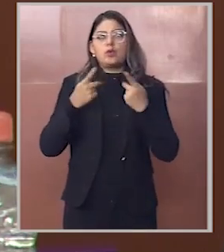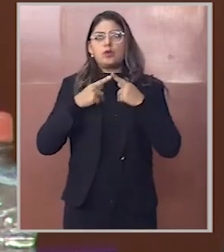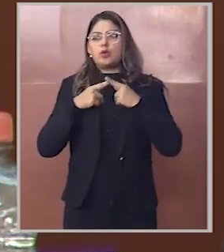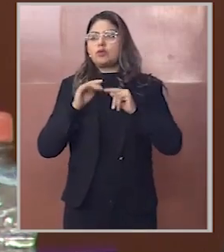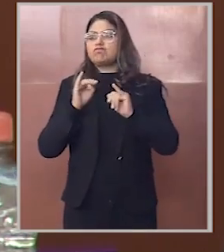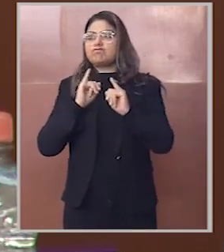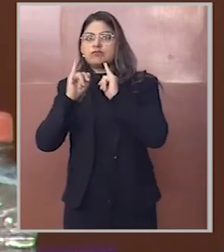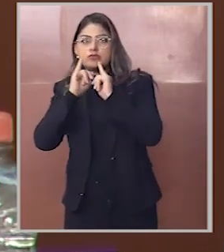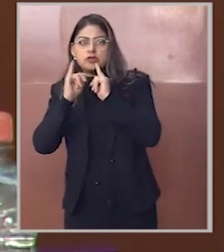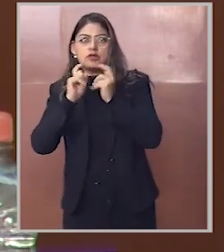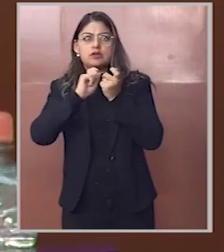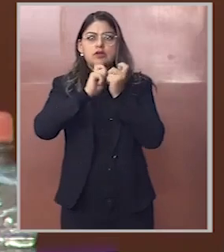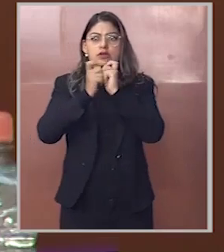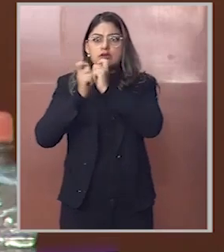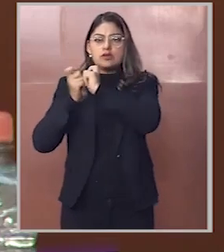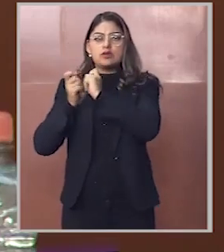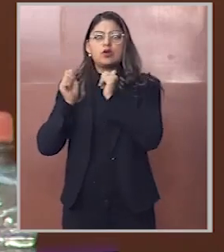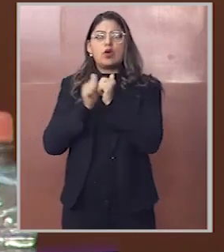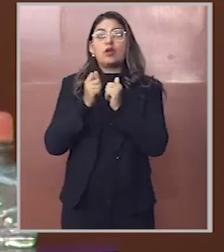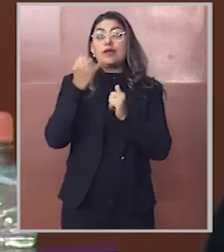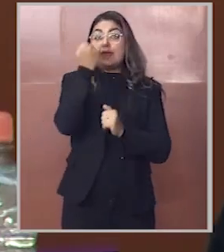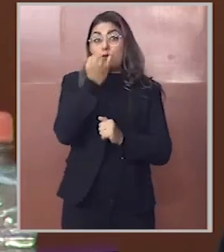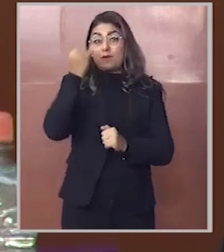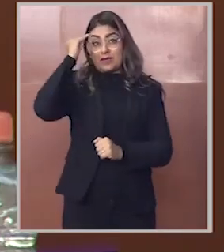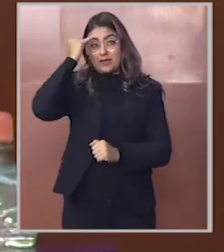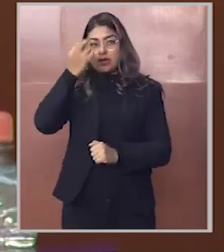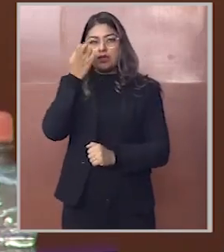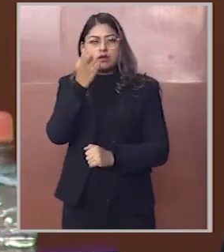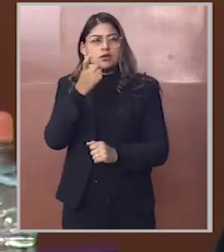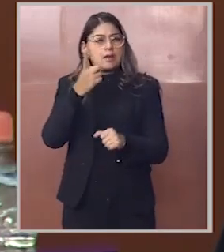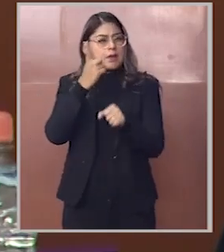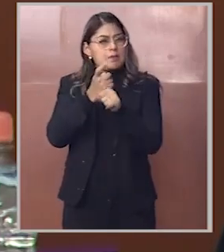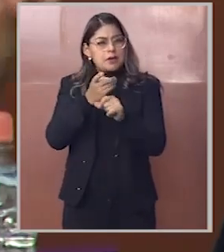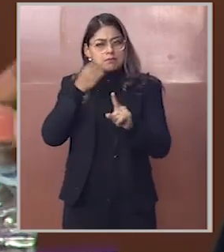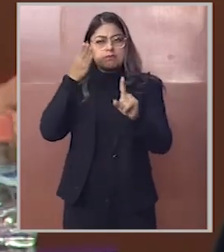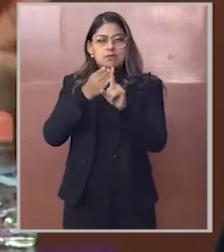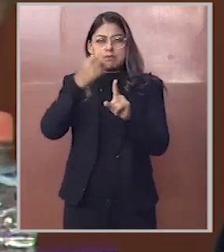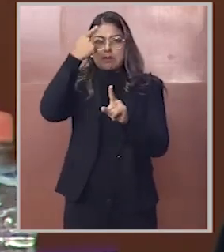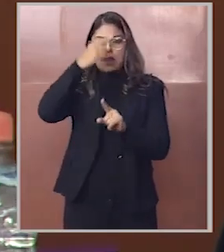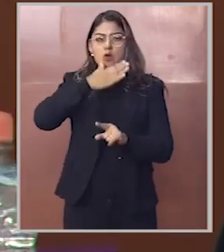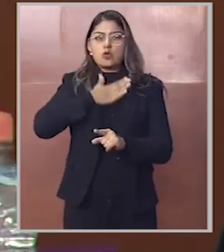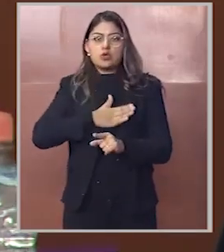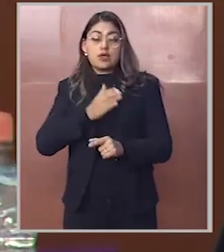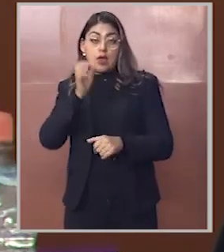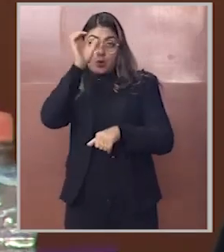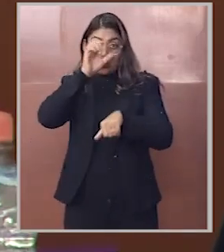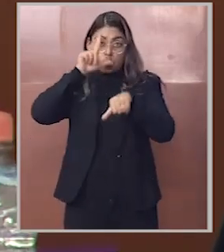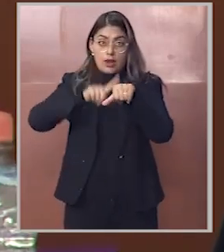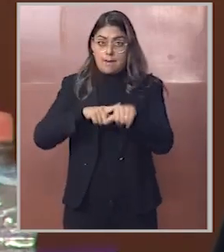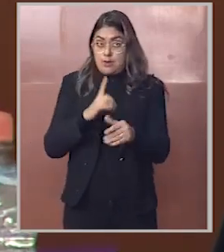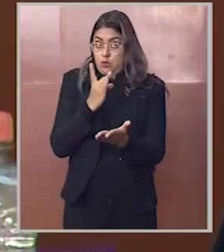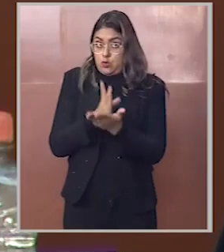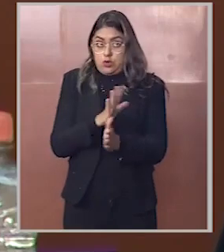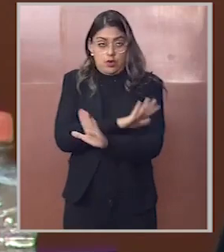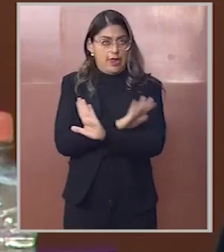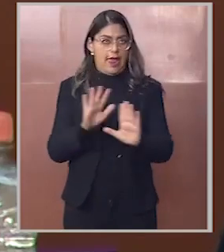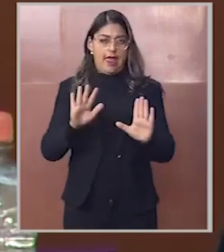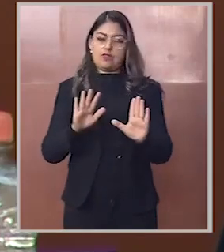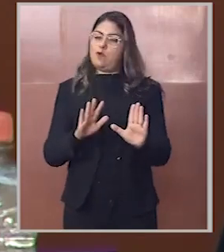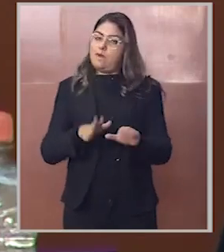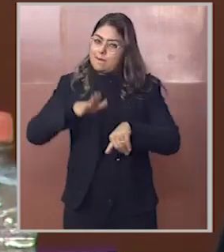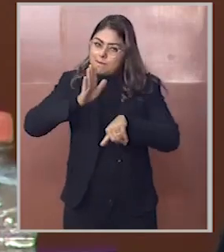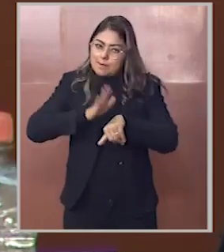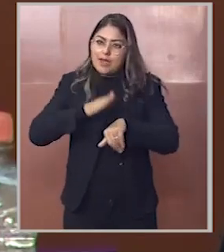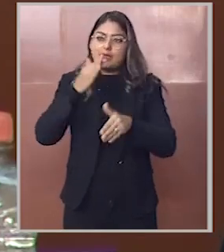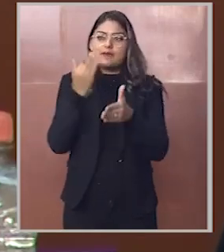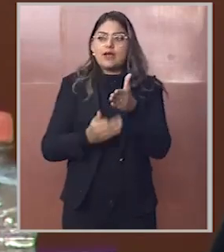lenguas originarias es un primer paso a la justicia intercultural pero no lo es todo No hay mucho más que recorrer todavía y en este sentido bueno reivindicar el